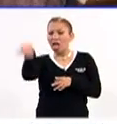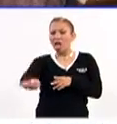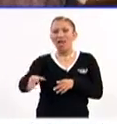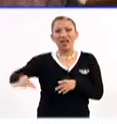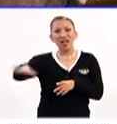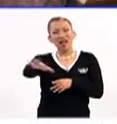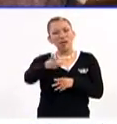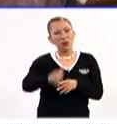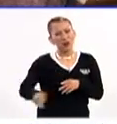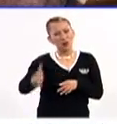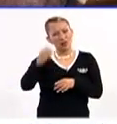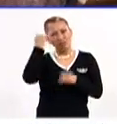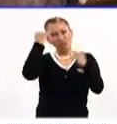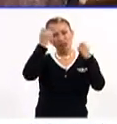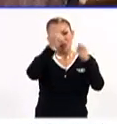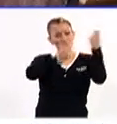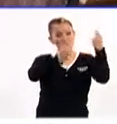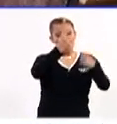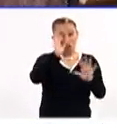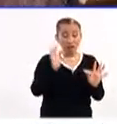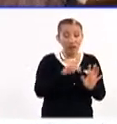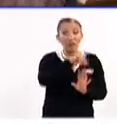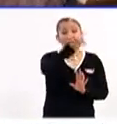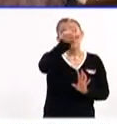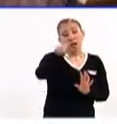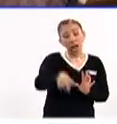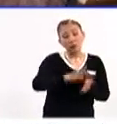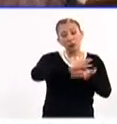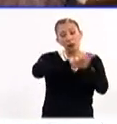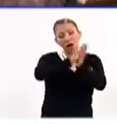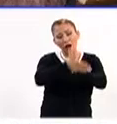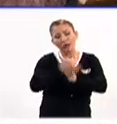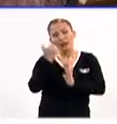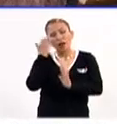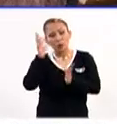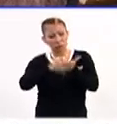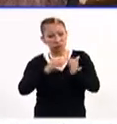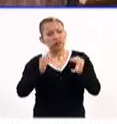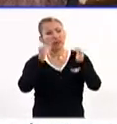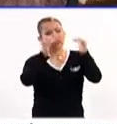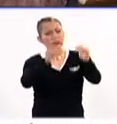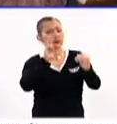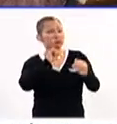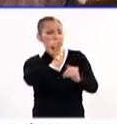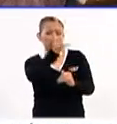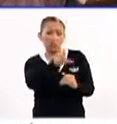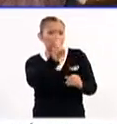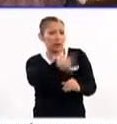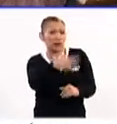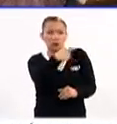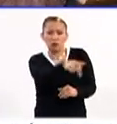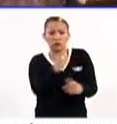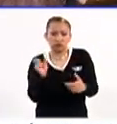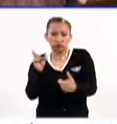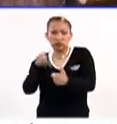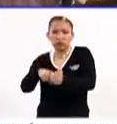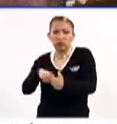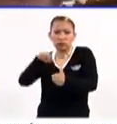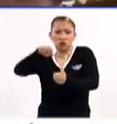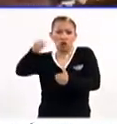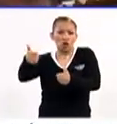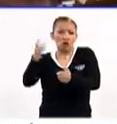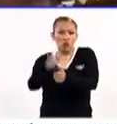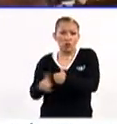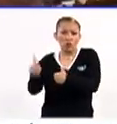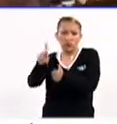a su pueblo. Sin embargo, pues después se le ha intentado revalorar diciendo que, bueno, ella realmente pertenecía a otro